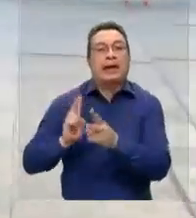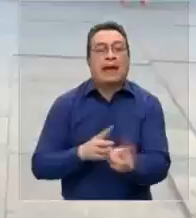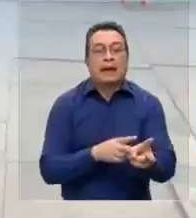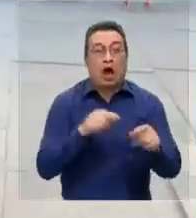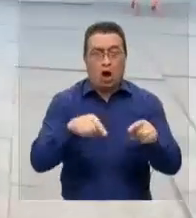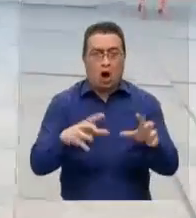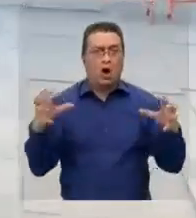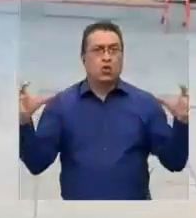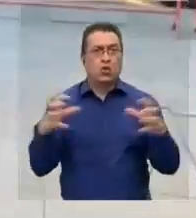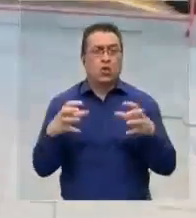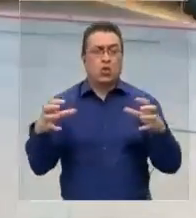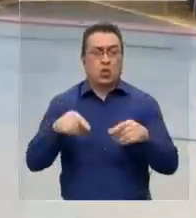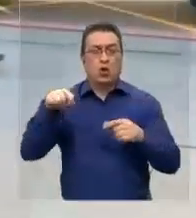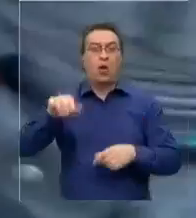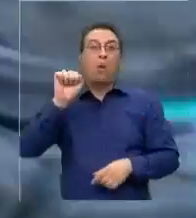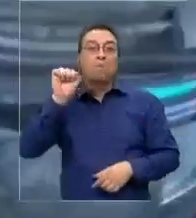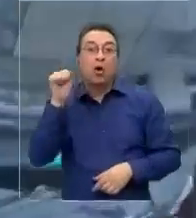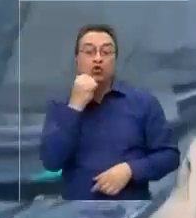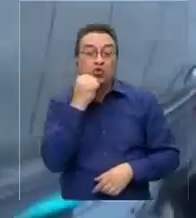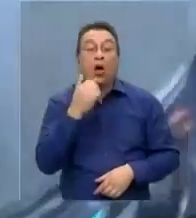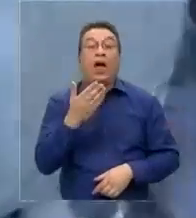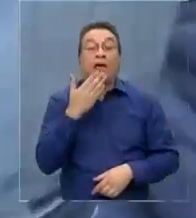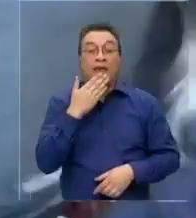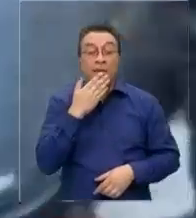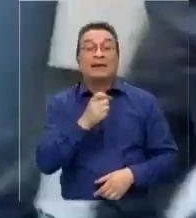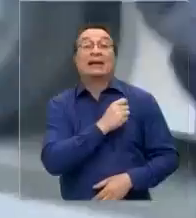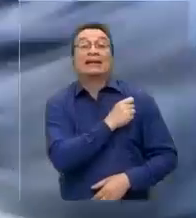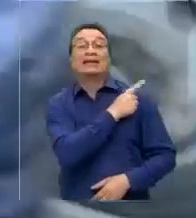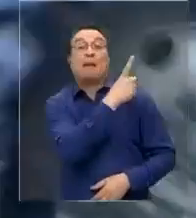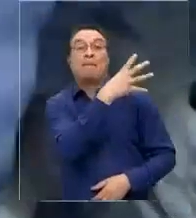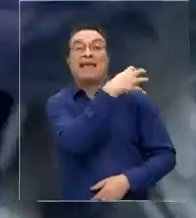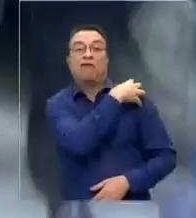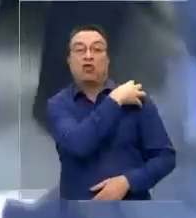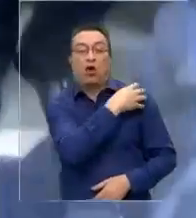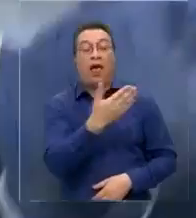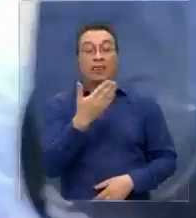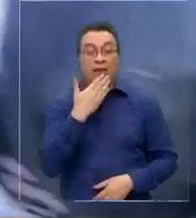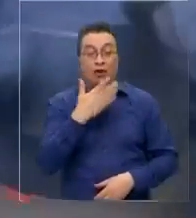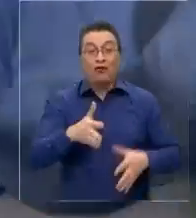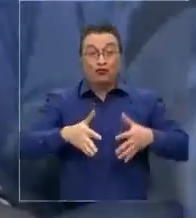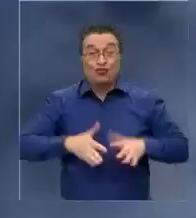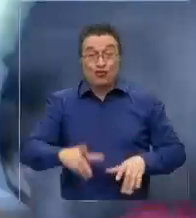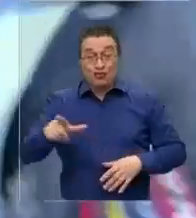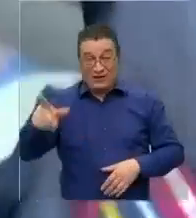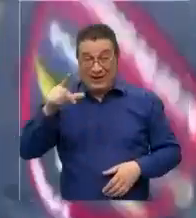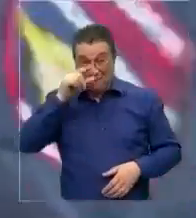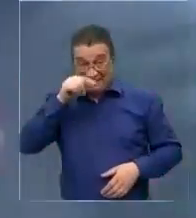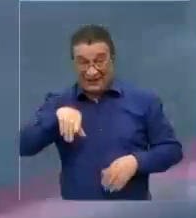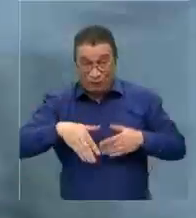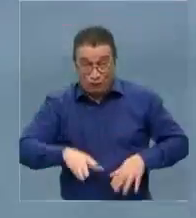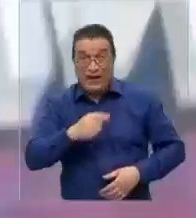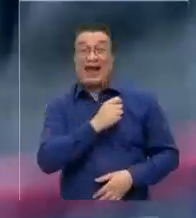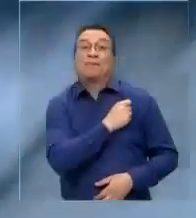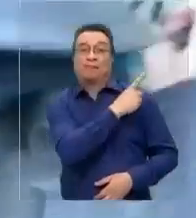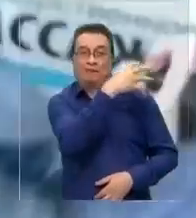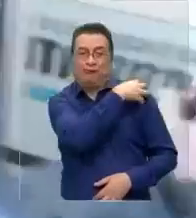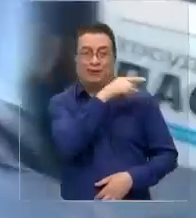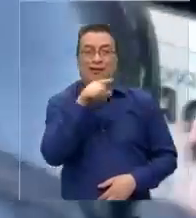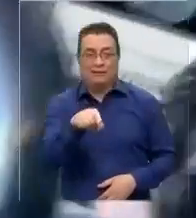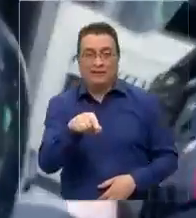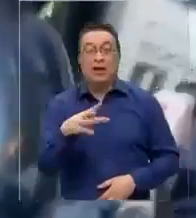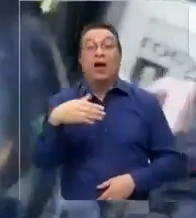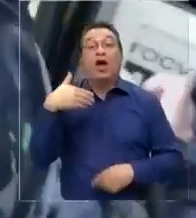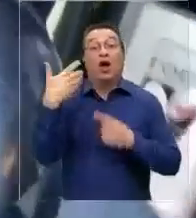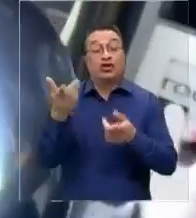especialmente fuertes en la capital, Moscú, y también en San Petersburgo, que de hecho es la ciudad natal de Vladimir Putin. Esto después de que Alexei